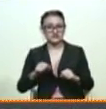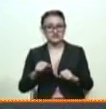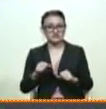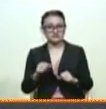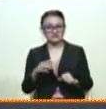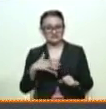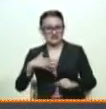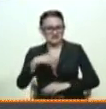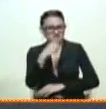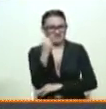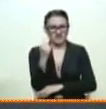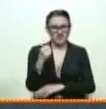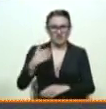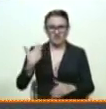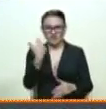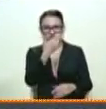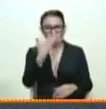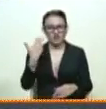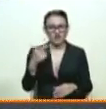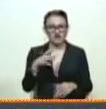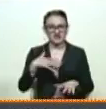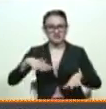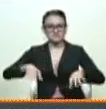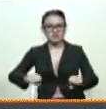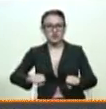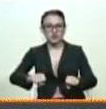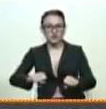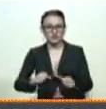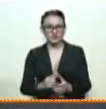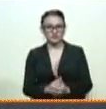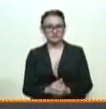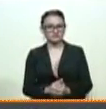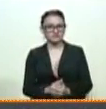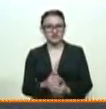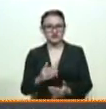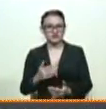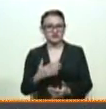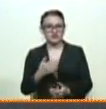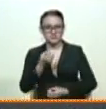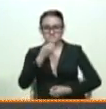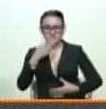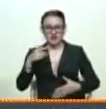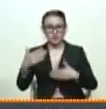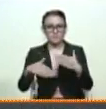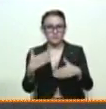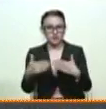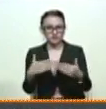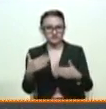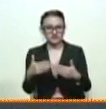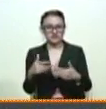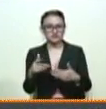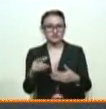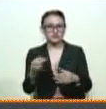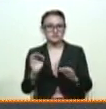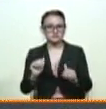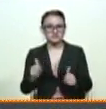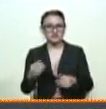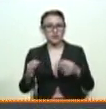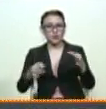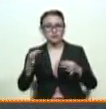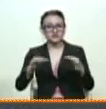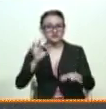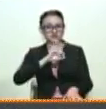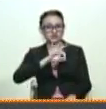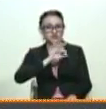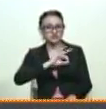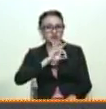mecanismos de dominación para acabar con este hermoso proceso que se fundamenta en la justicia